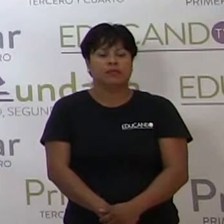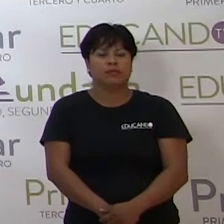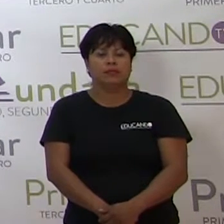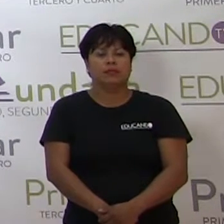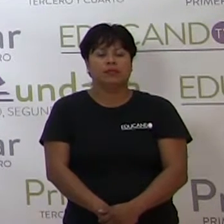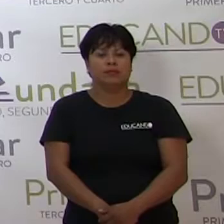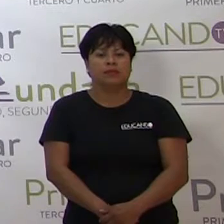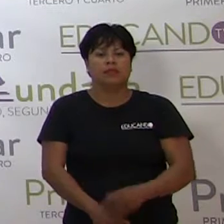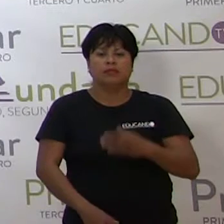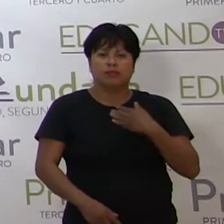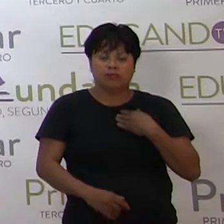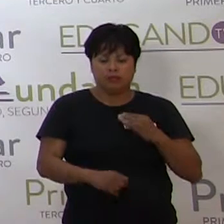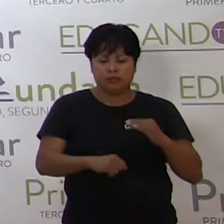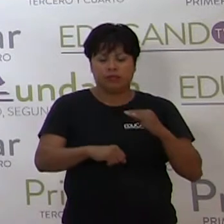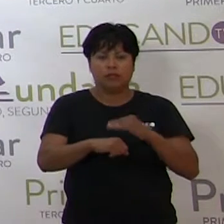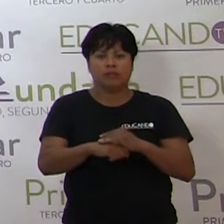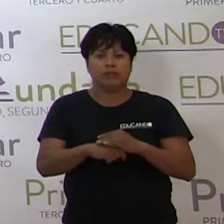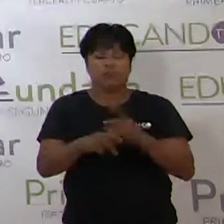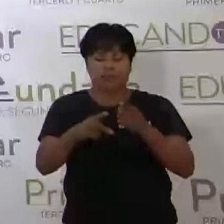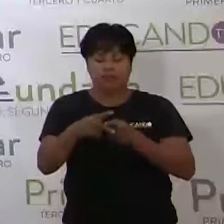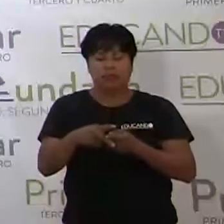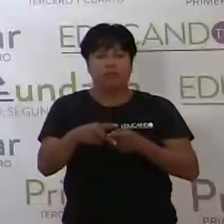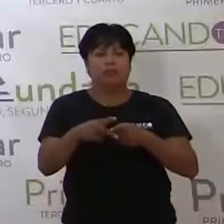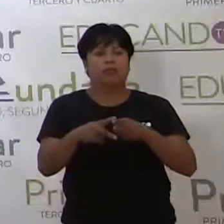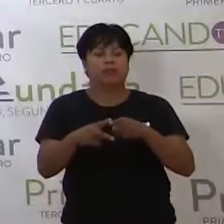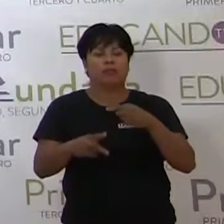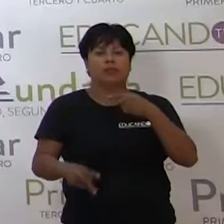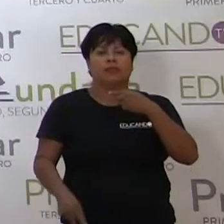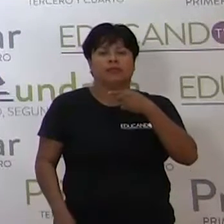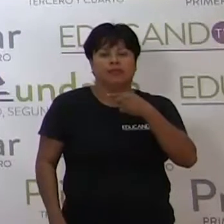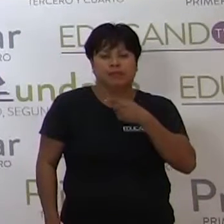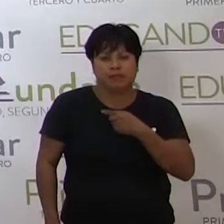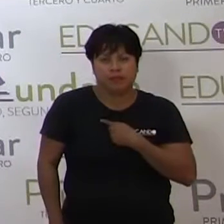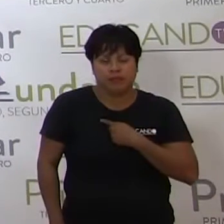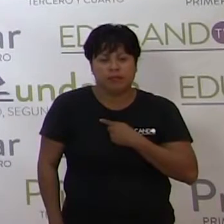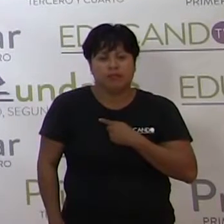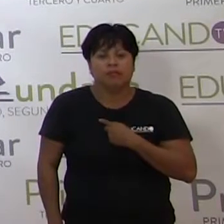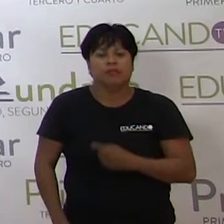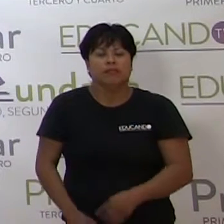Le coloco el ángulo que yo